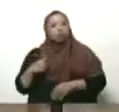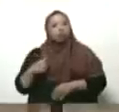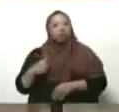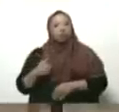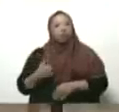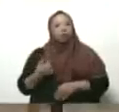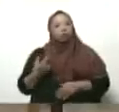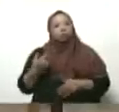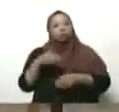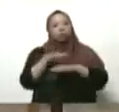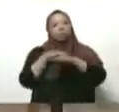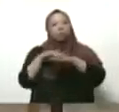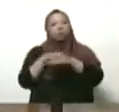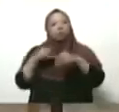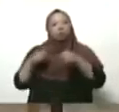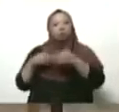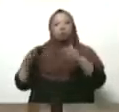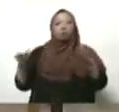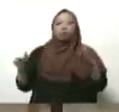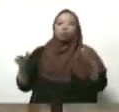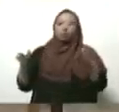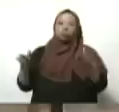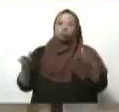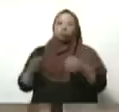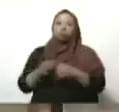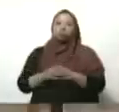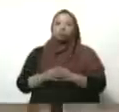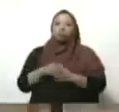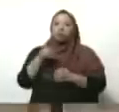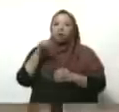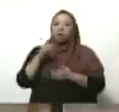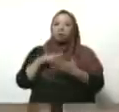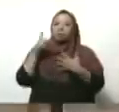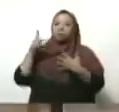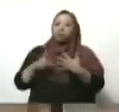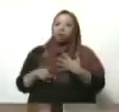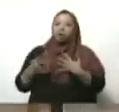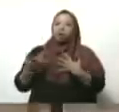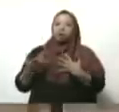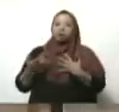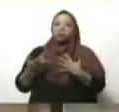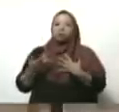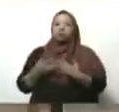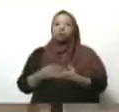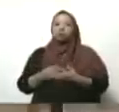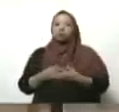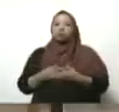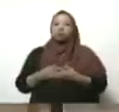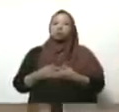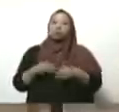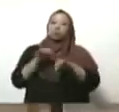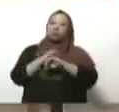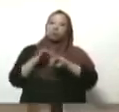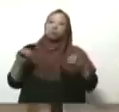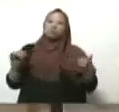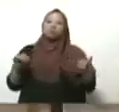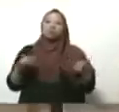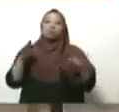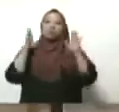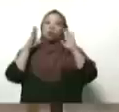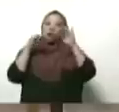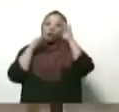vean ustedes que dentro de todo ese plan hemos también diseñado ya para terminar y concluir uno de